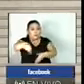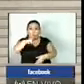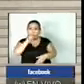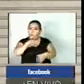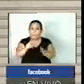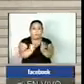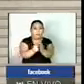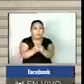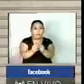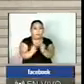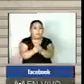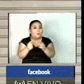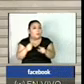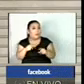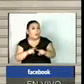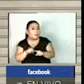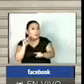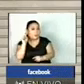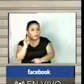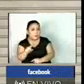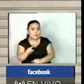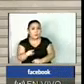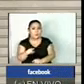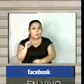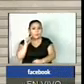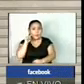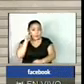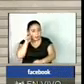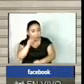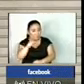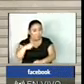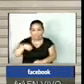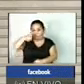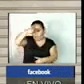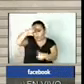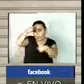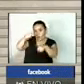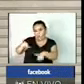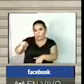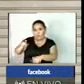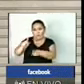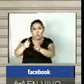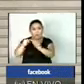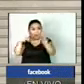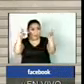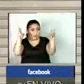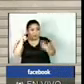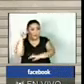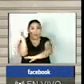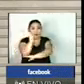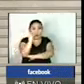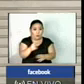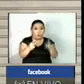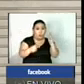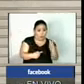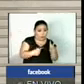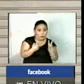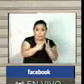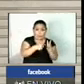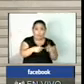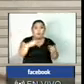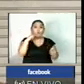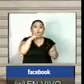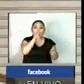afectados ¿verdad? pero ese tipo de cosas son las que yo no comparto que en el marco de una emergencia estos dos concejales del